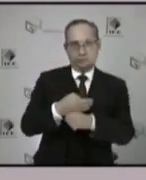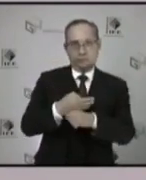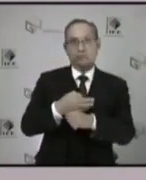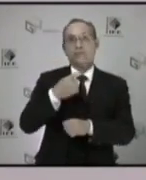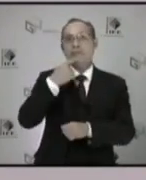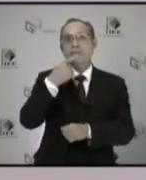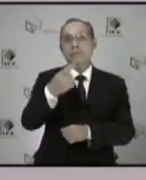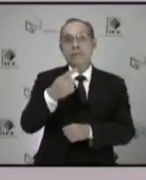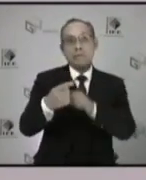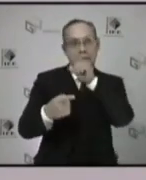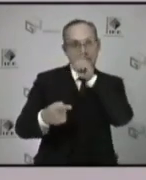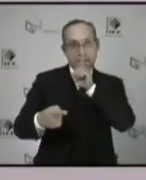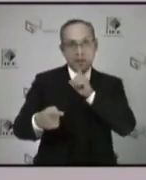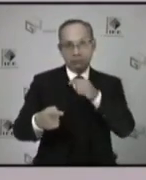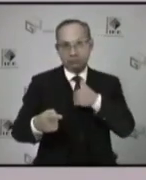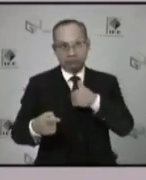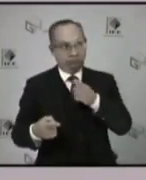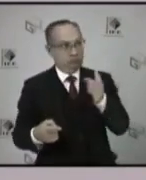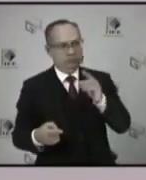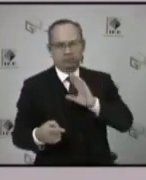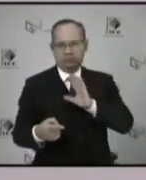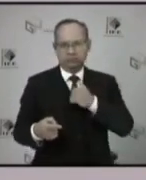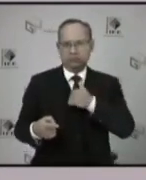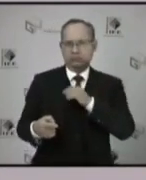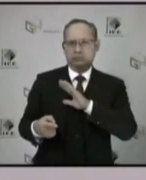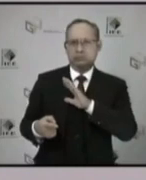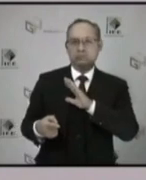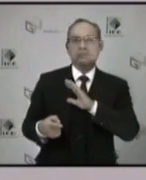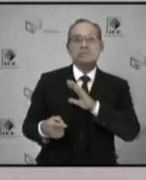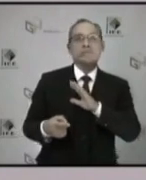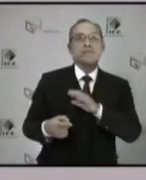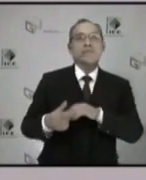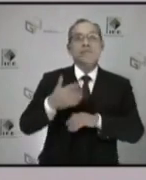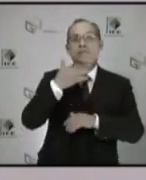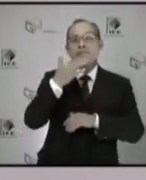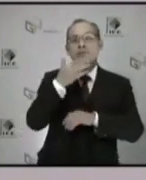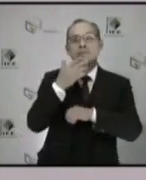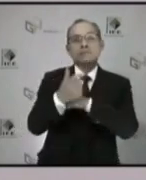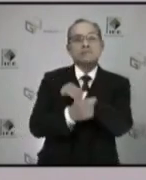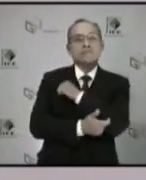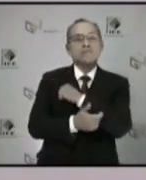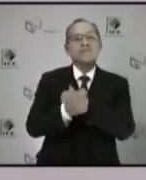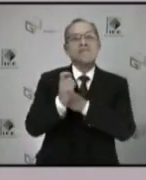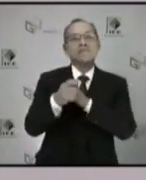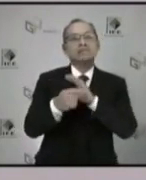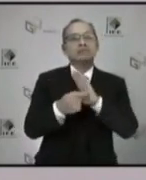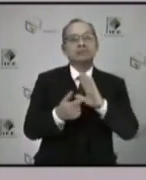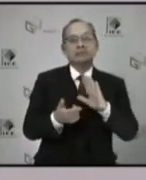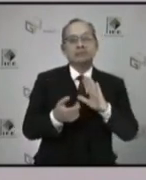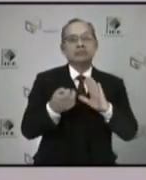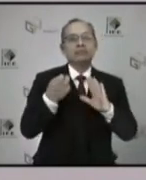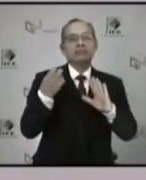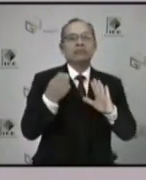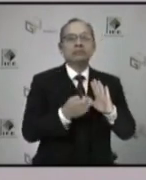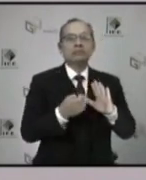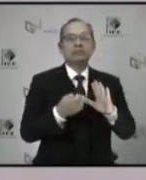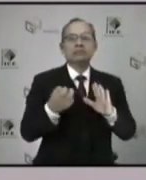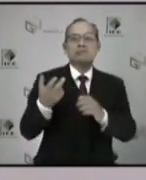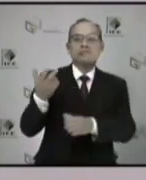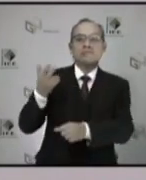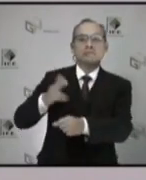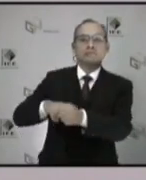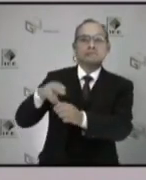momentos que por la corrupción el sector salud está en